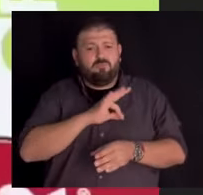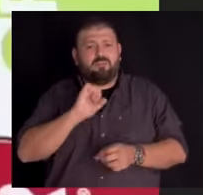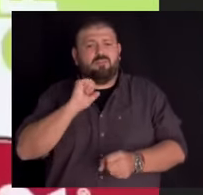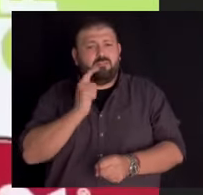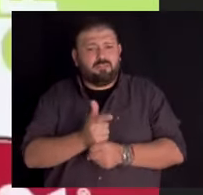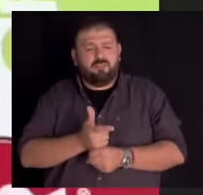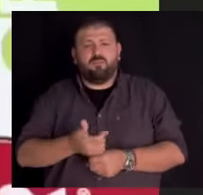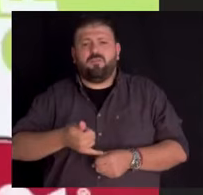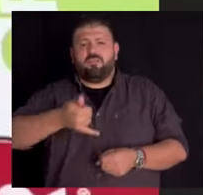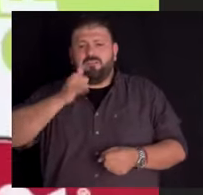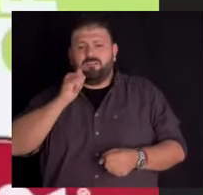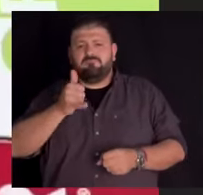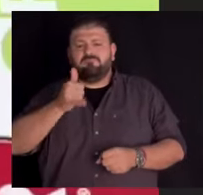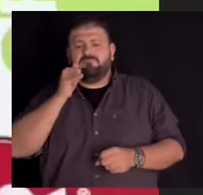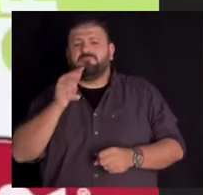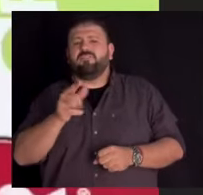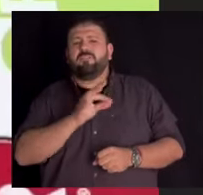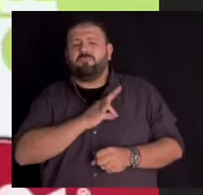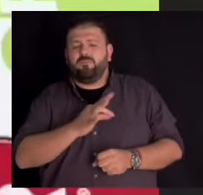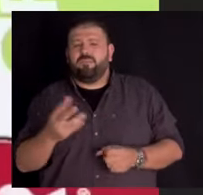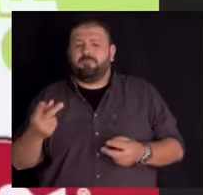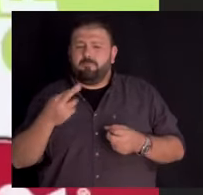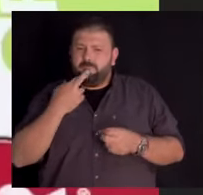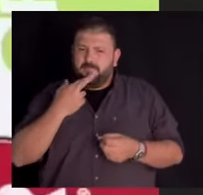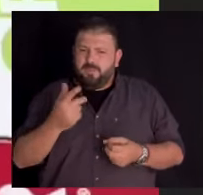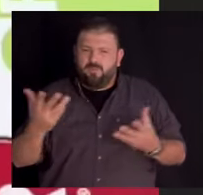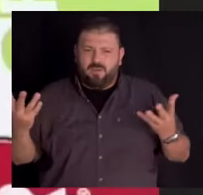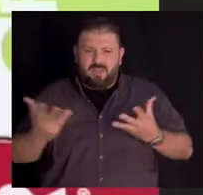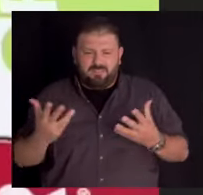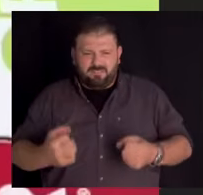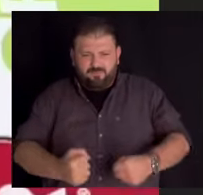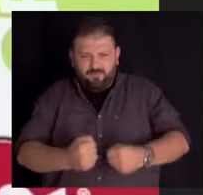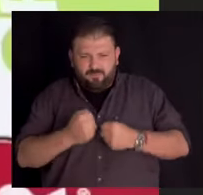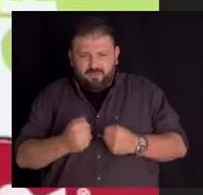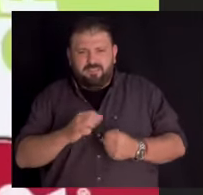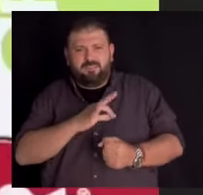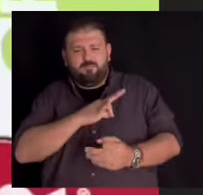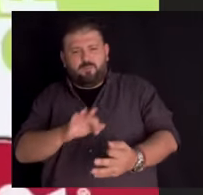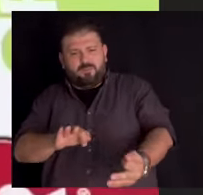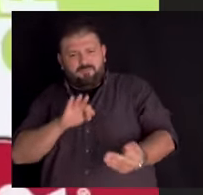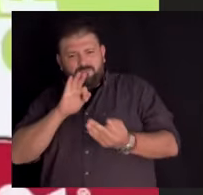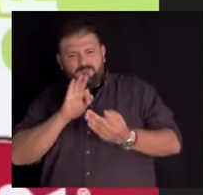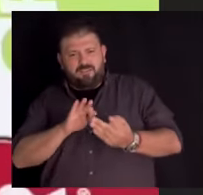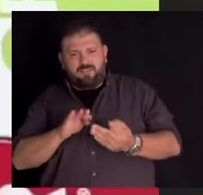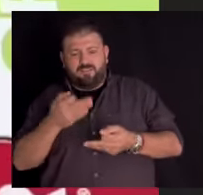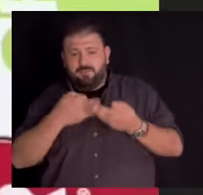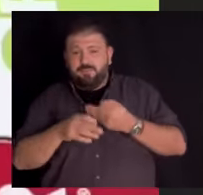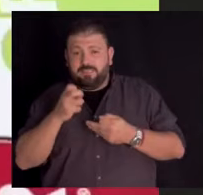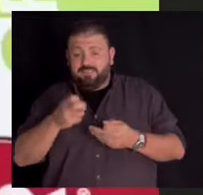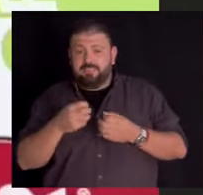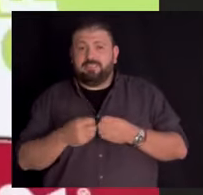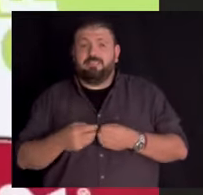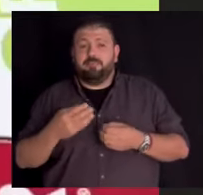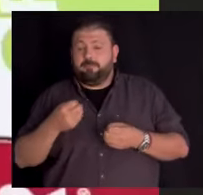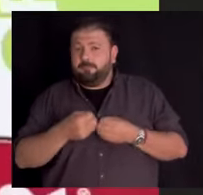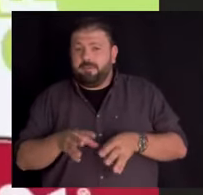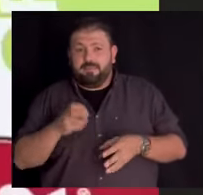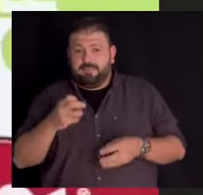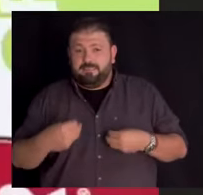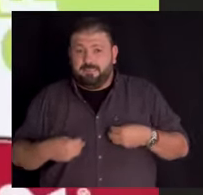soluciona. Mejor vuélvete fuerte y enfréntalos, que la única manera de perder en esta vida es no